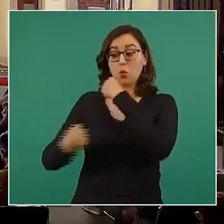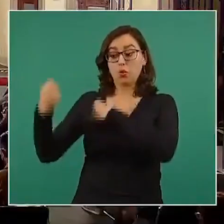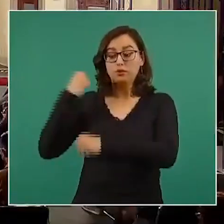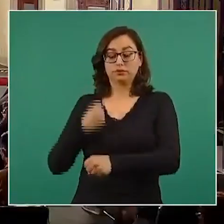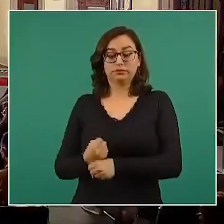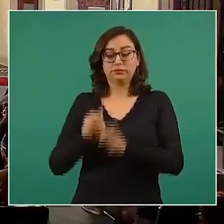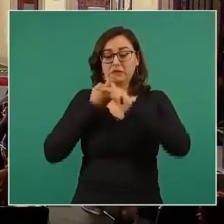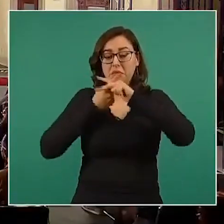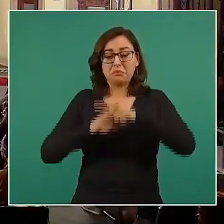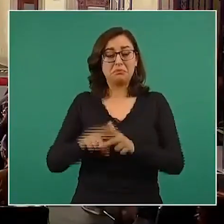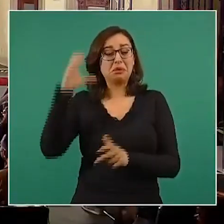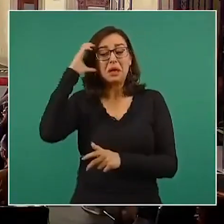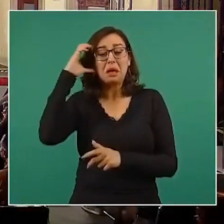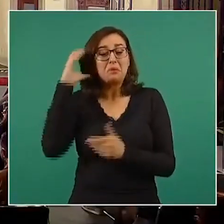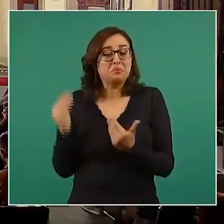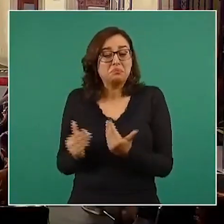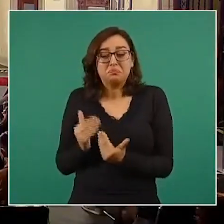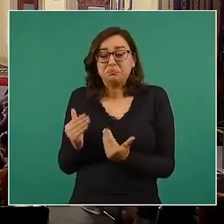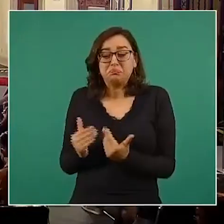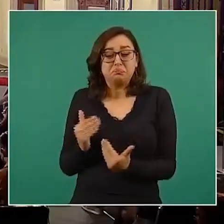de camas, llegamos a tener